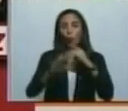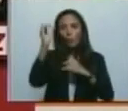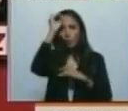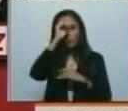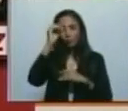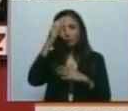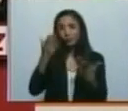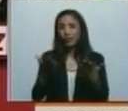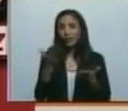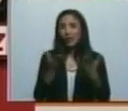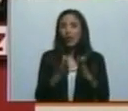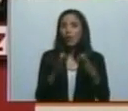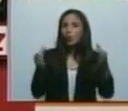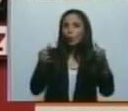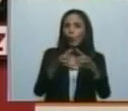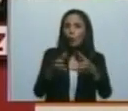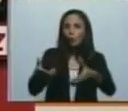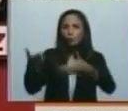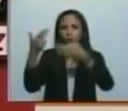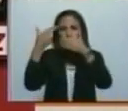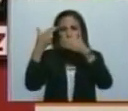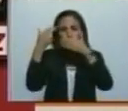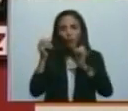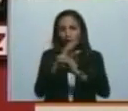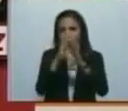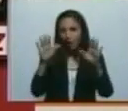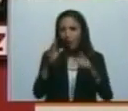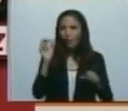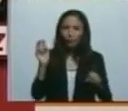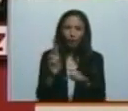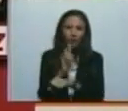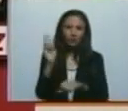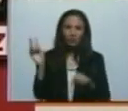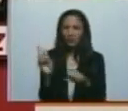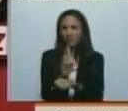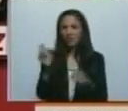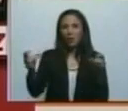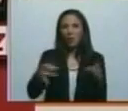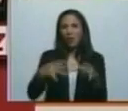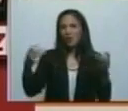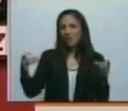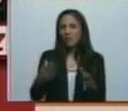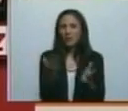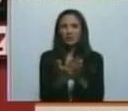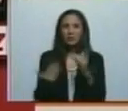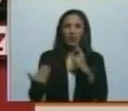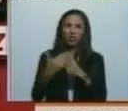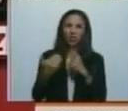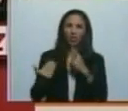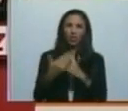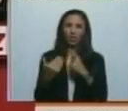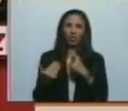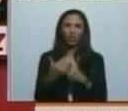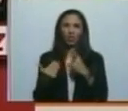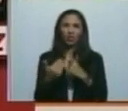terrorista con antecedentes muy claros de violencia, de amenazas,